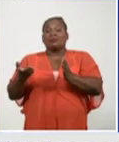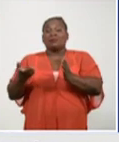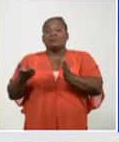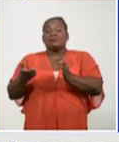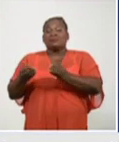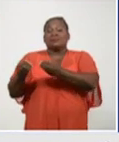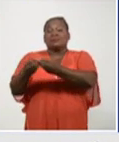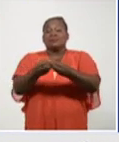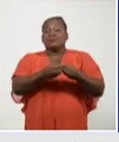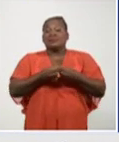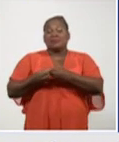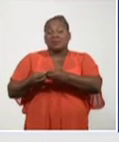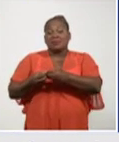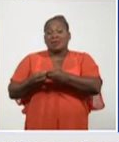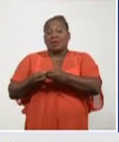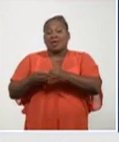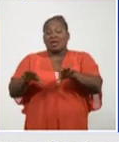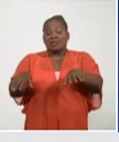pues